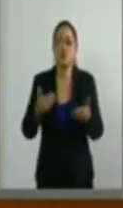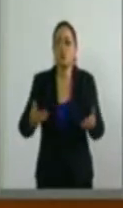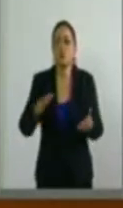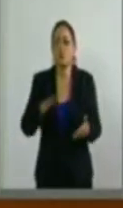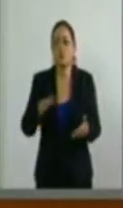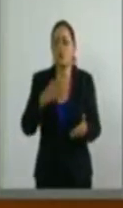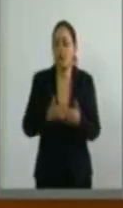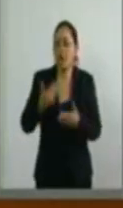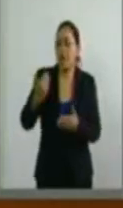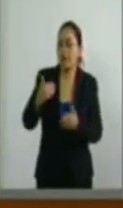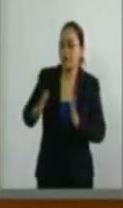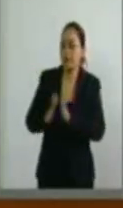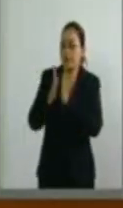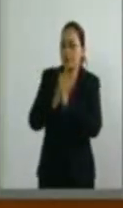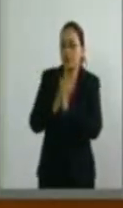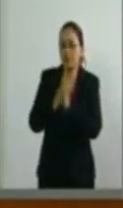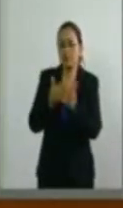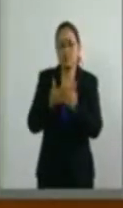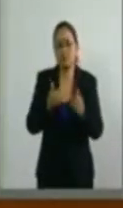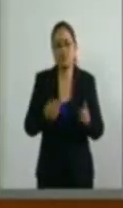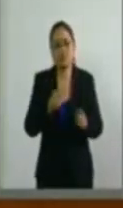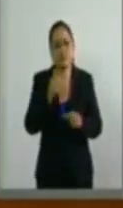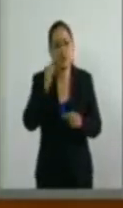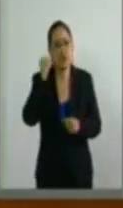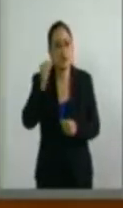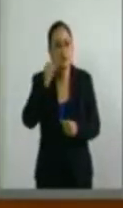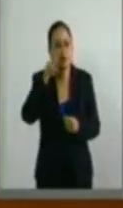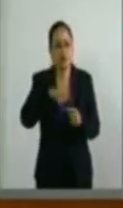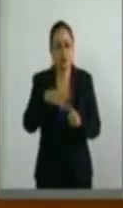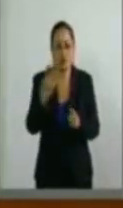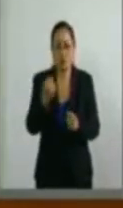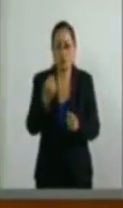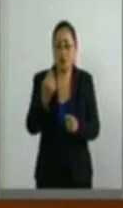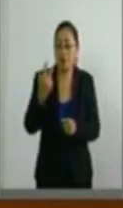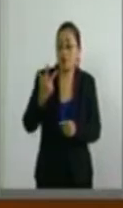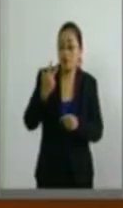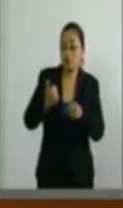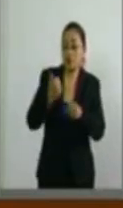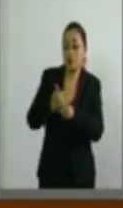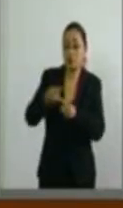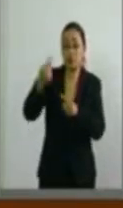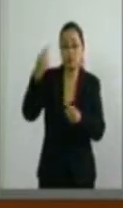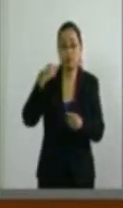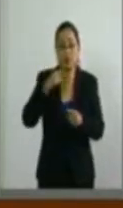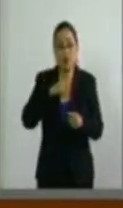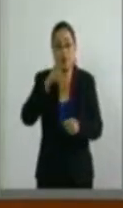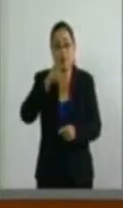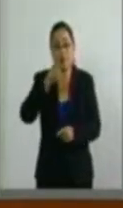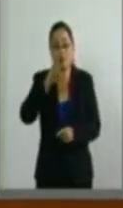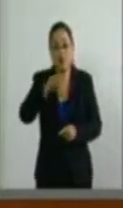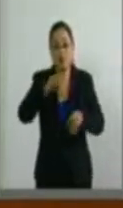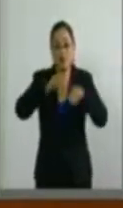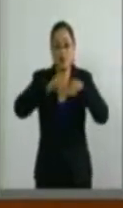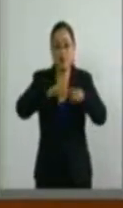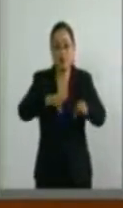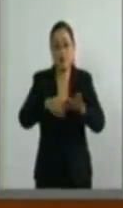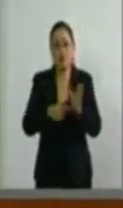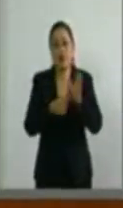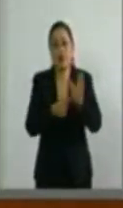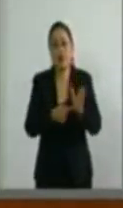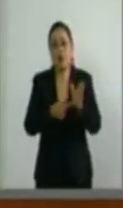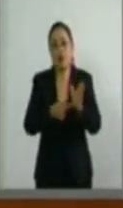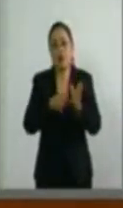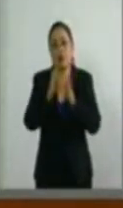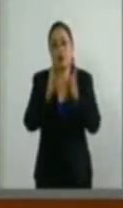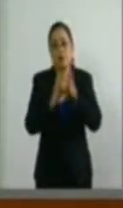antecedido en el uso de la voz, desde abril de 2009, hace 8 años, se publicó en el Diario Oficial de la Federación la